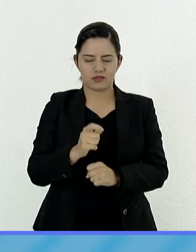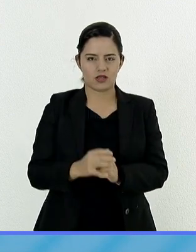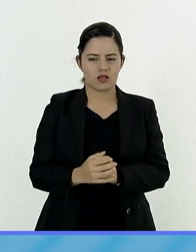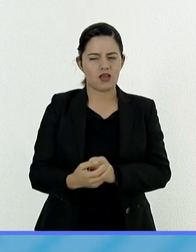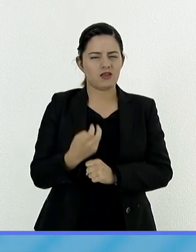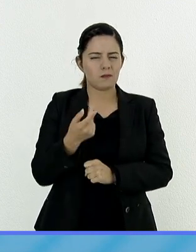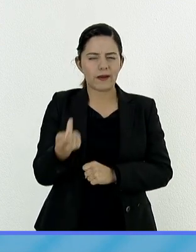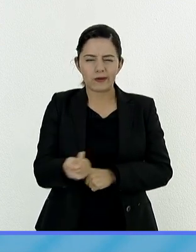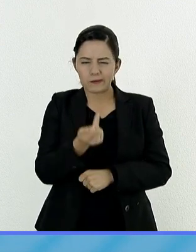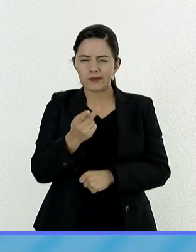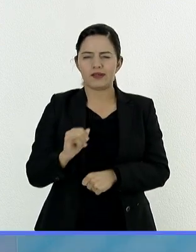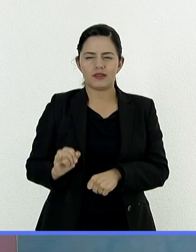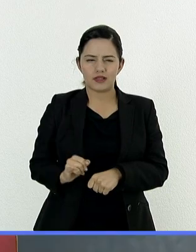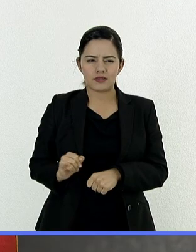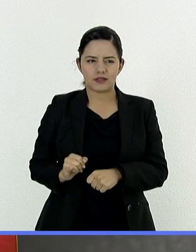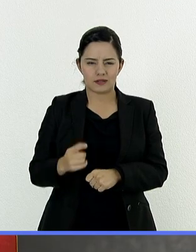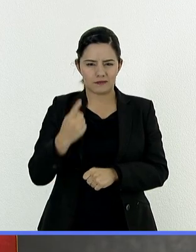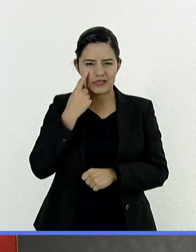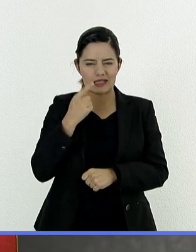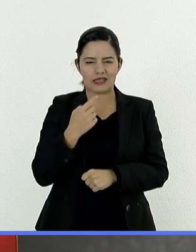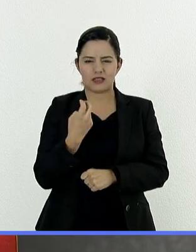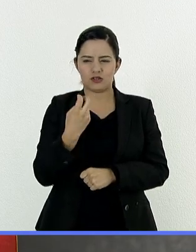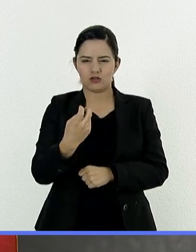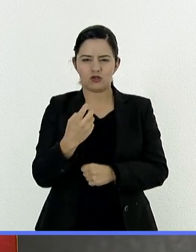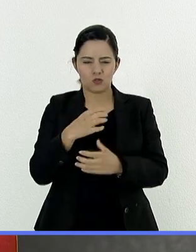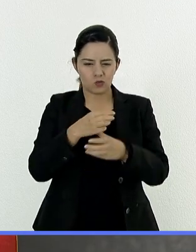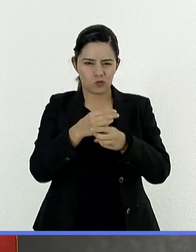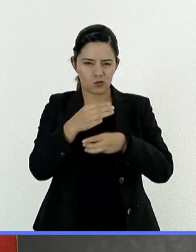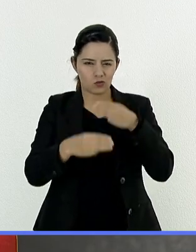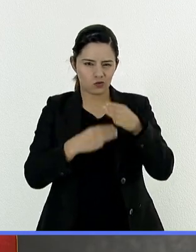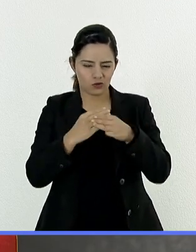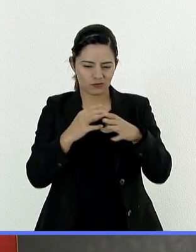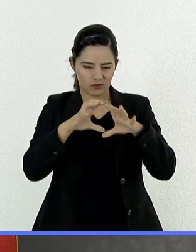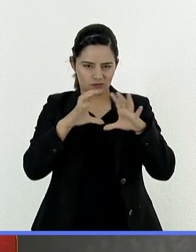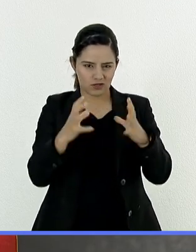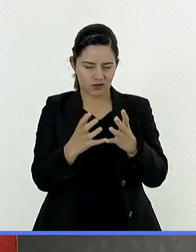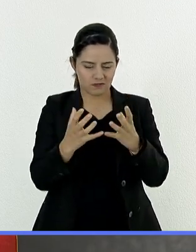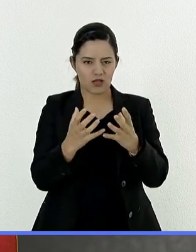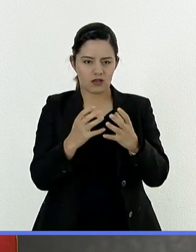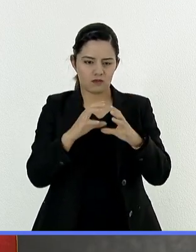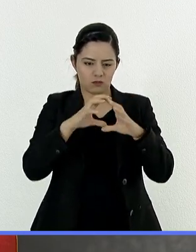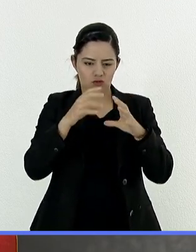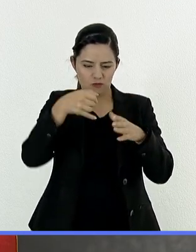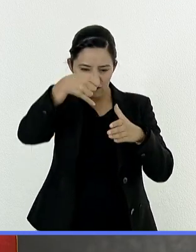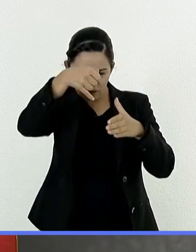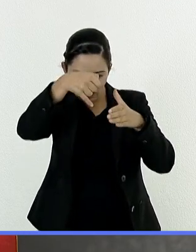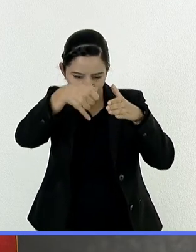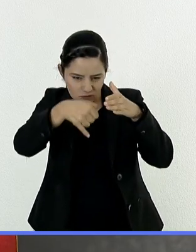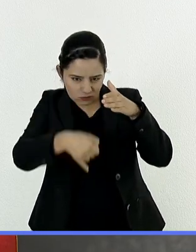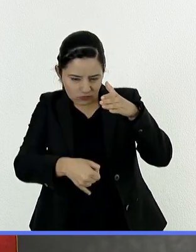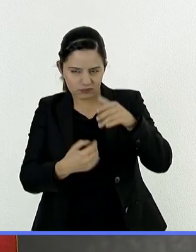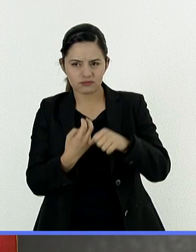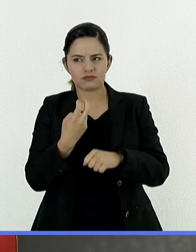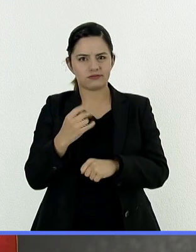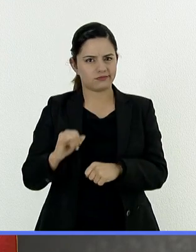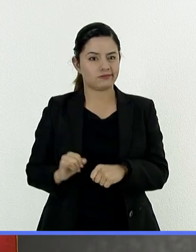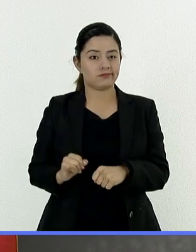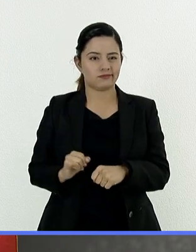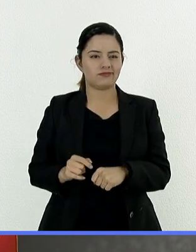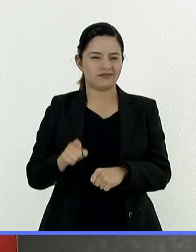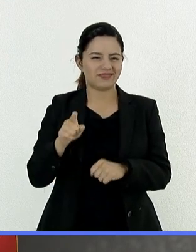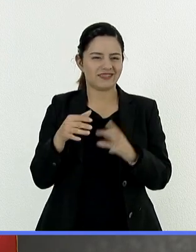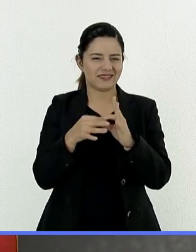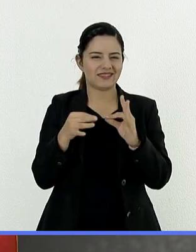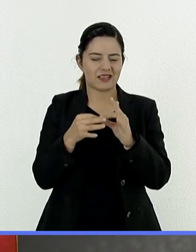lo que acabas de decir mundo subterráneo es algo que nosotros estamos proponiendo para entender mejor eso así que es muy acertado lo que me acabas de